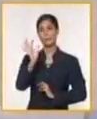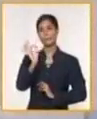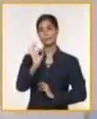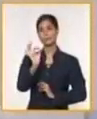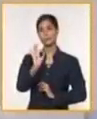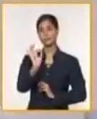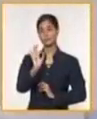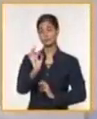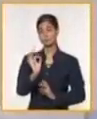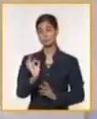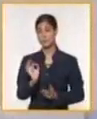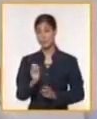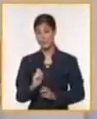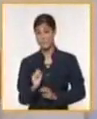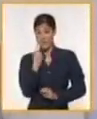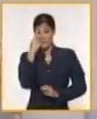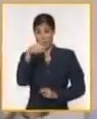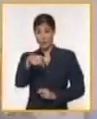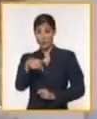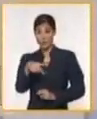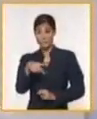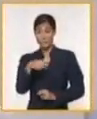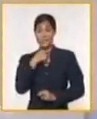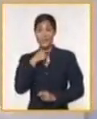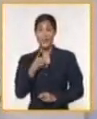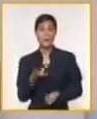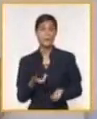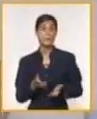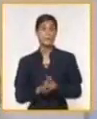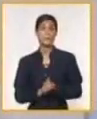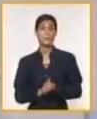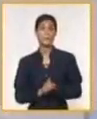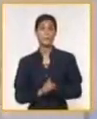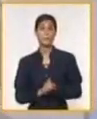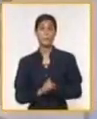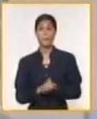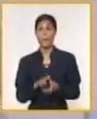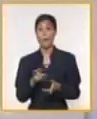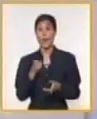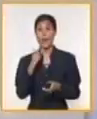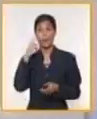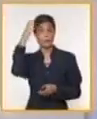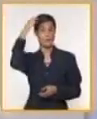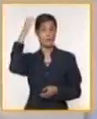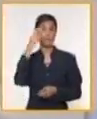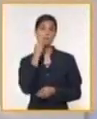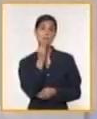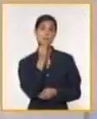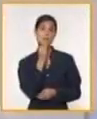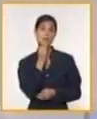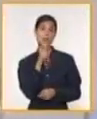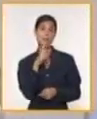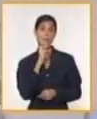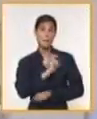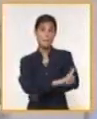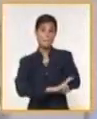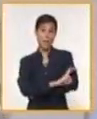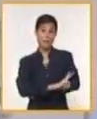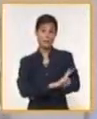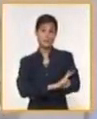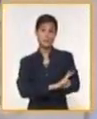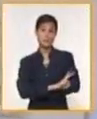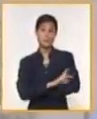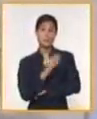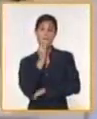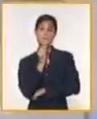por primera vez, desde que se constituyó el Estado de Israel, hay un país. Por primera vez, Israel se